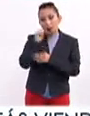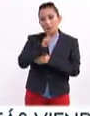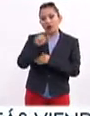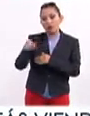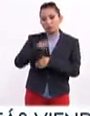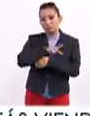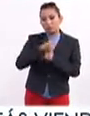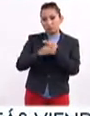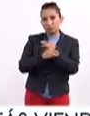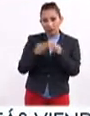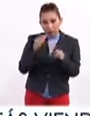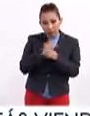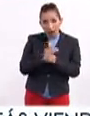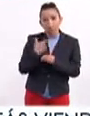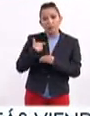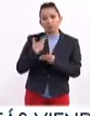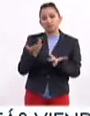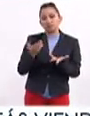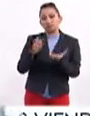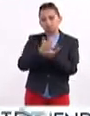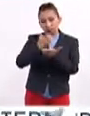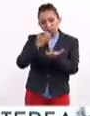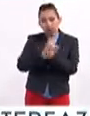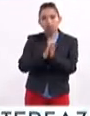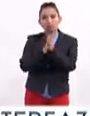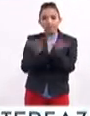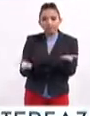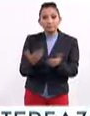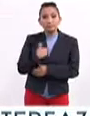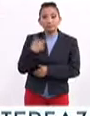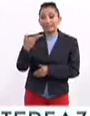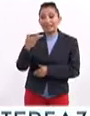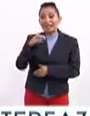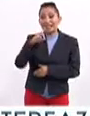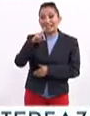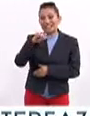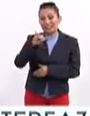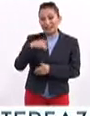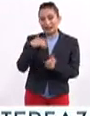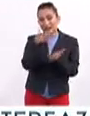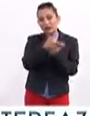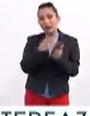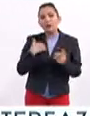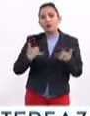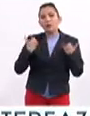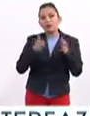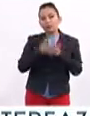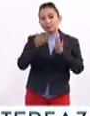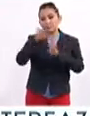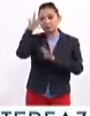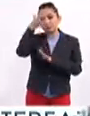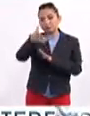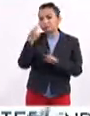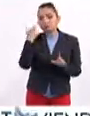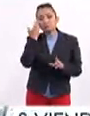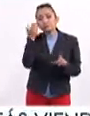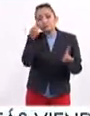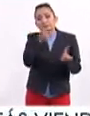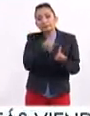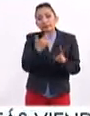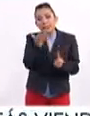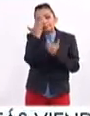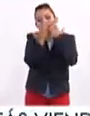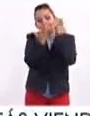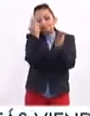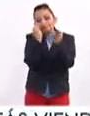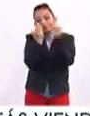mis cosas, mis útiles, mis libros. Heidi se inscribió en el programa Jóvenes Construyendo el Futuro, con el objetivo de acceder